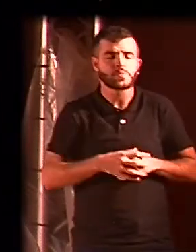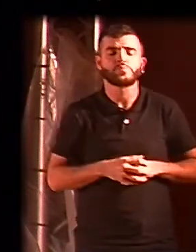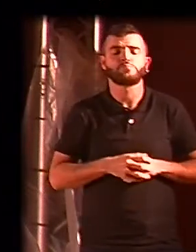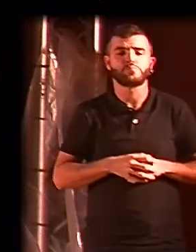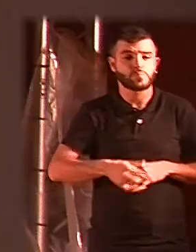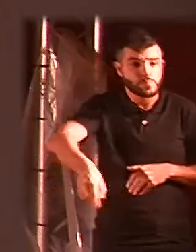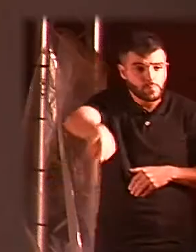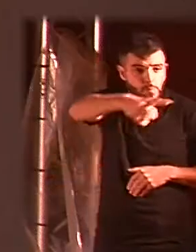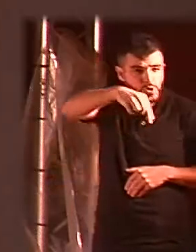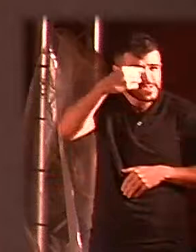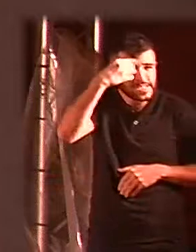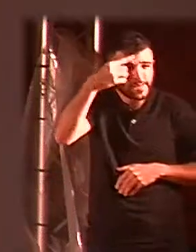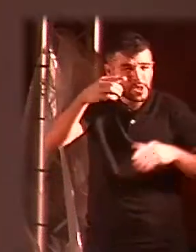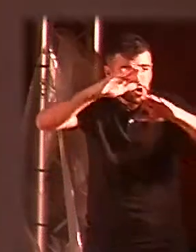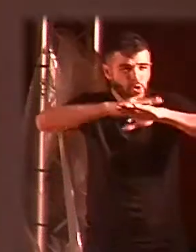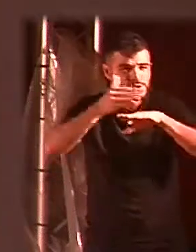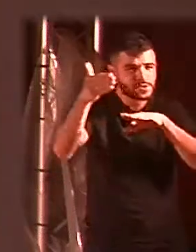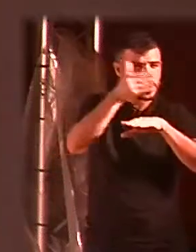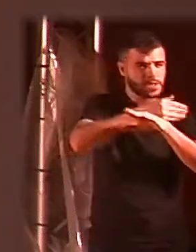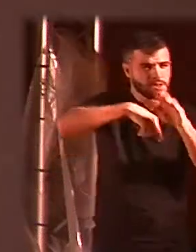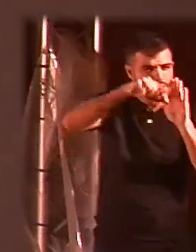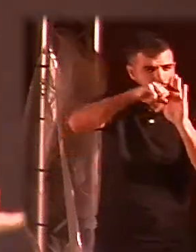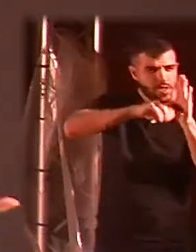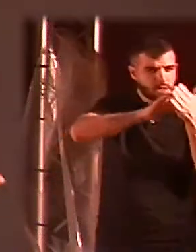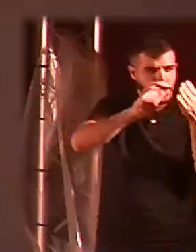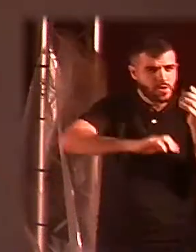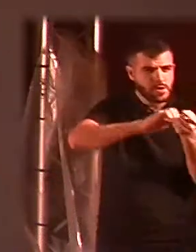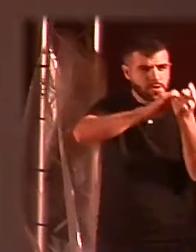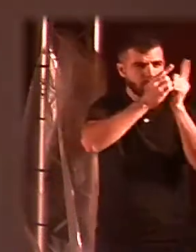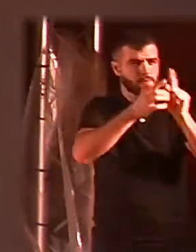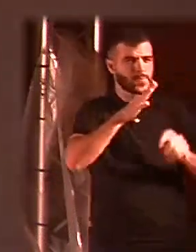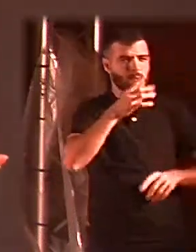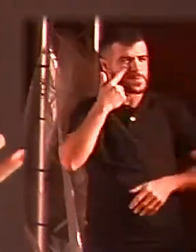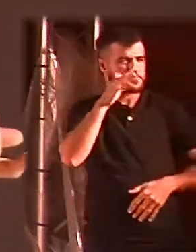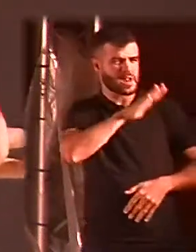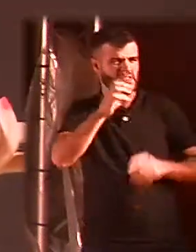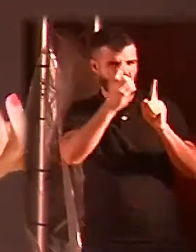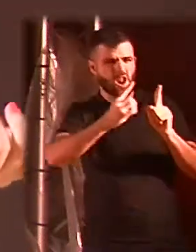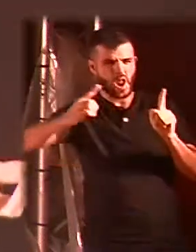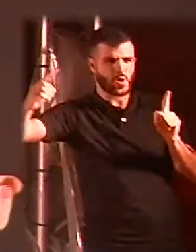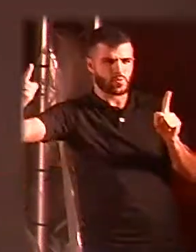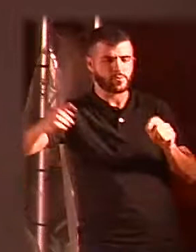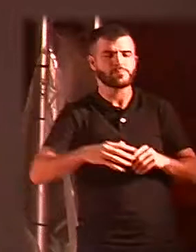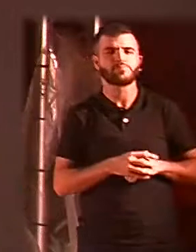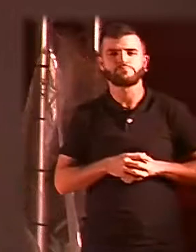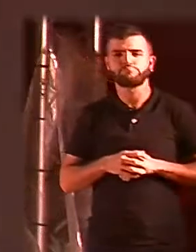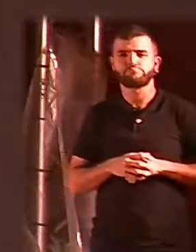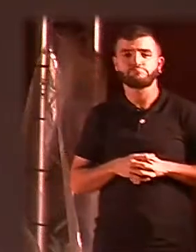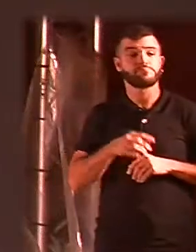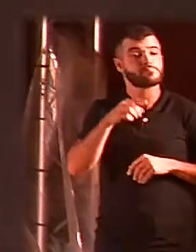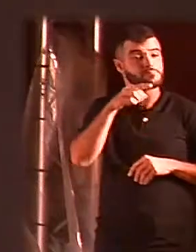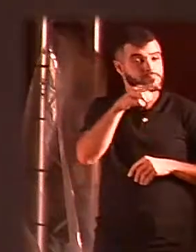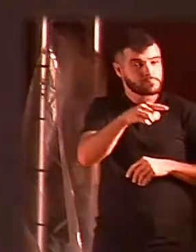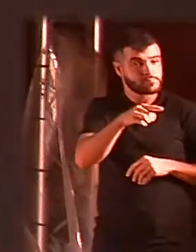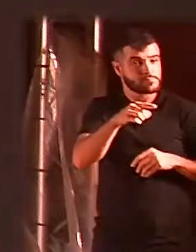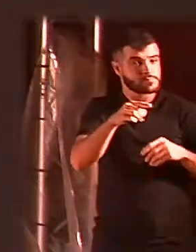¿Sabíais que cambió el guión la noche anterior porque le parecía largo y que inventó partes del mismo? Podéis encontrar el anecdotario de